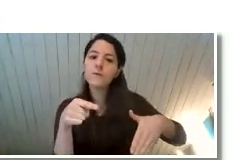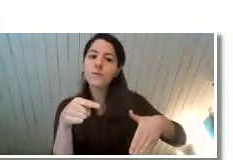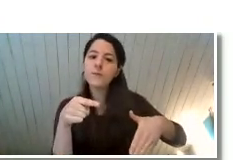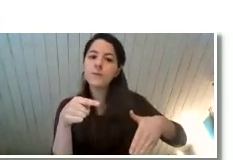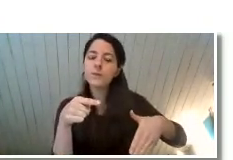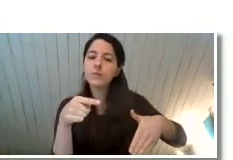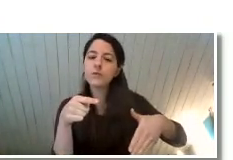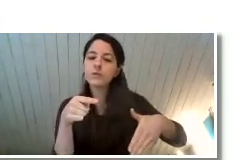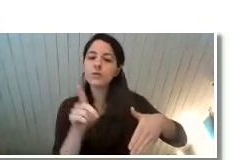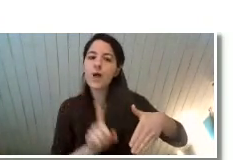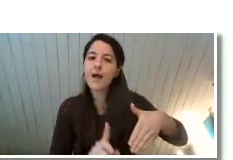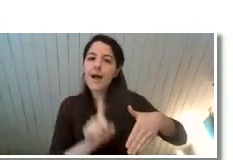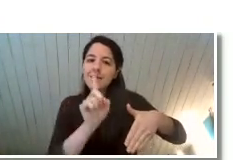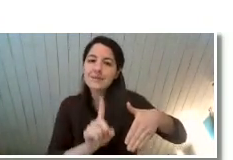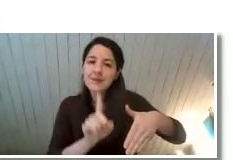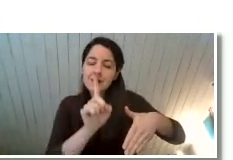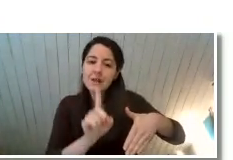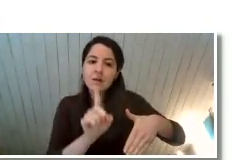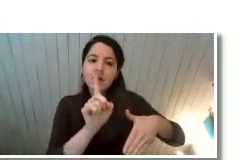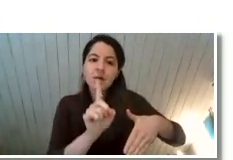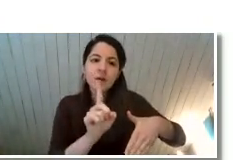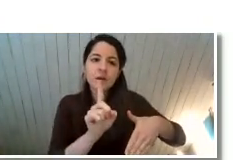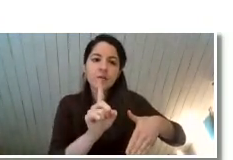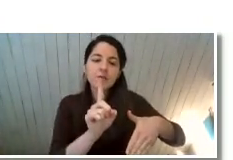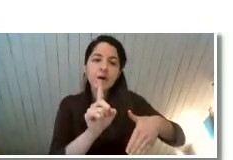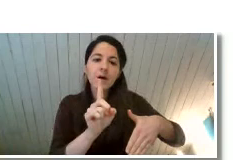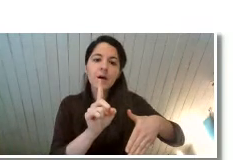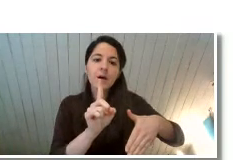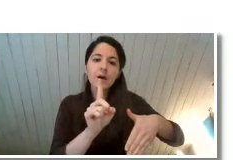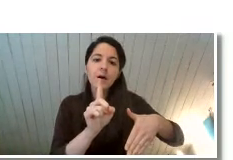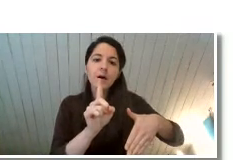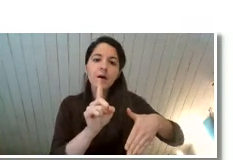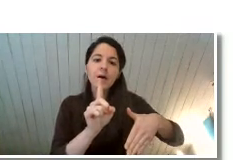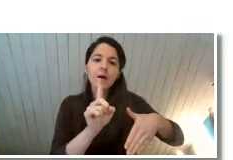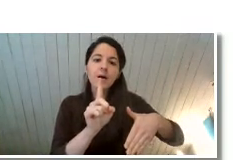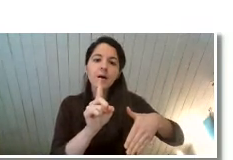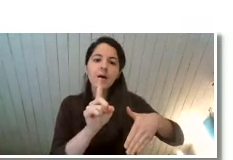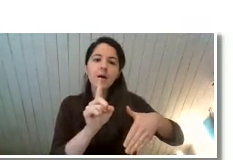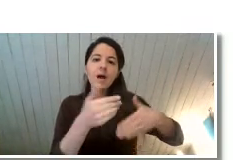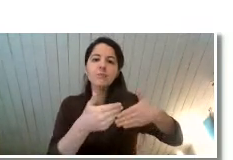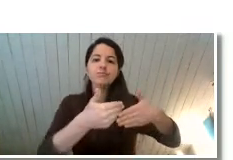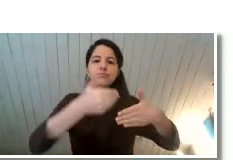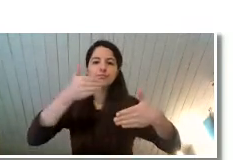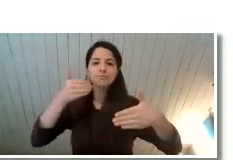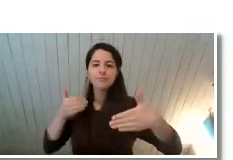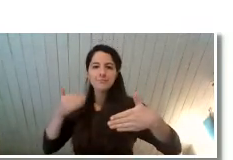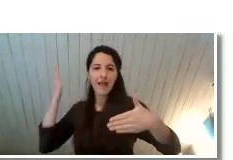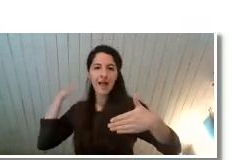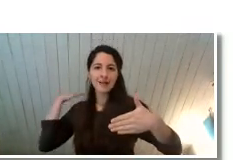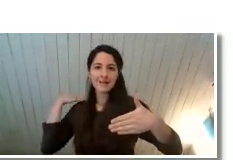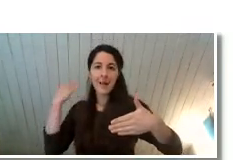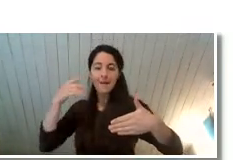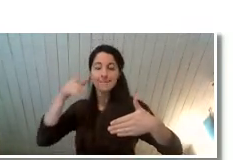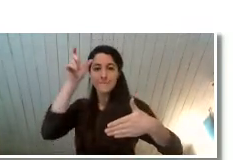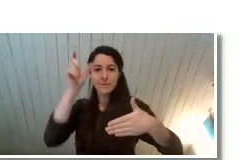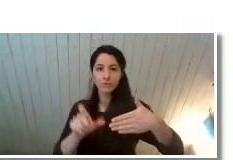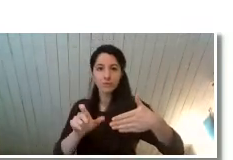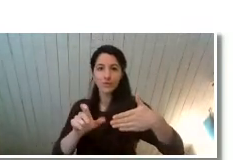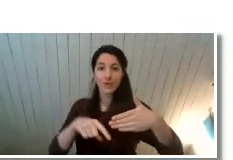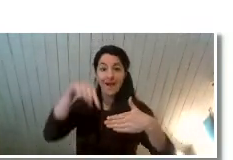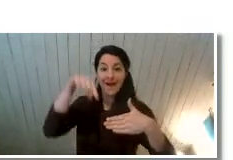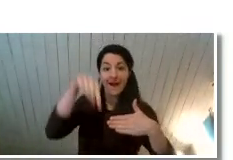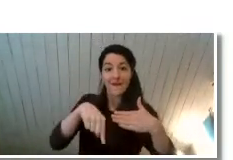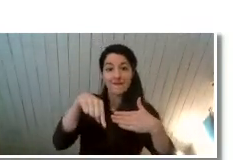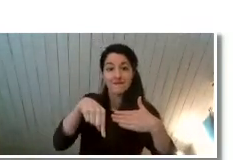arriba es la parte de atrás de la persona, lo que está hacia abajo, donde claramente se diferencian el pene y